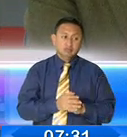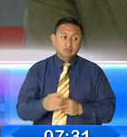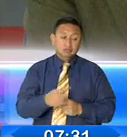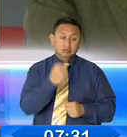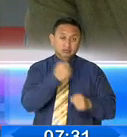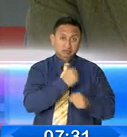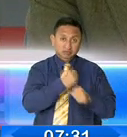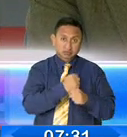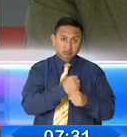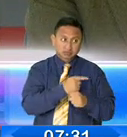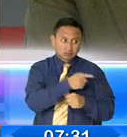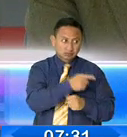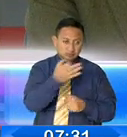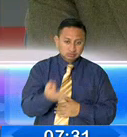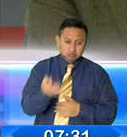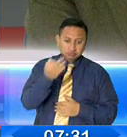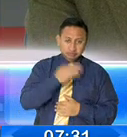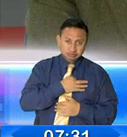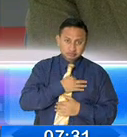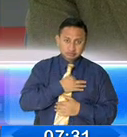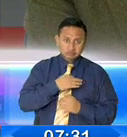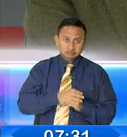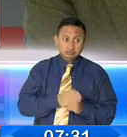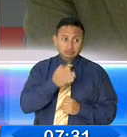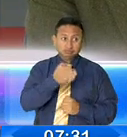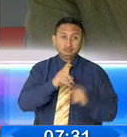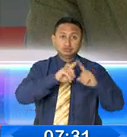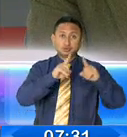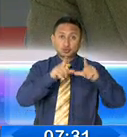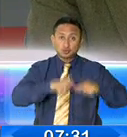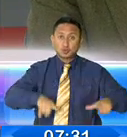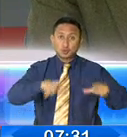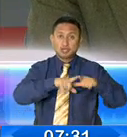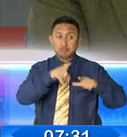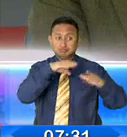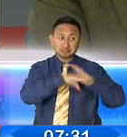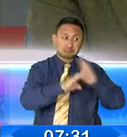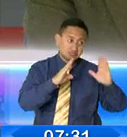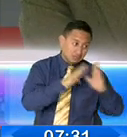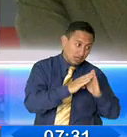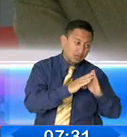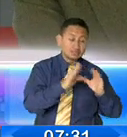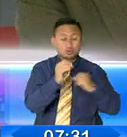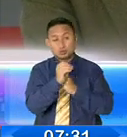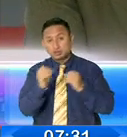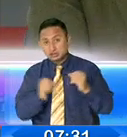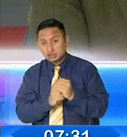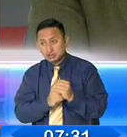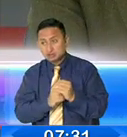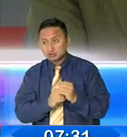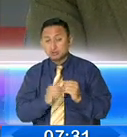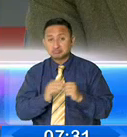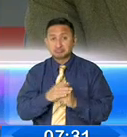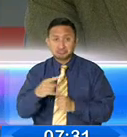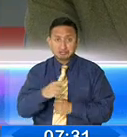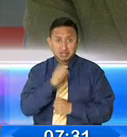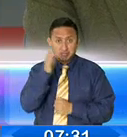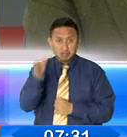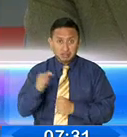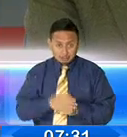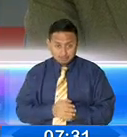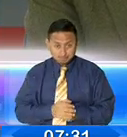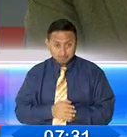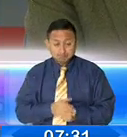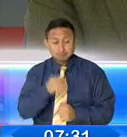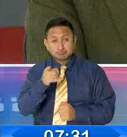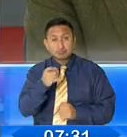están llevando pues el virus a sus diferentes sitios, a sus hogares o a sus oficinas o sitios donde se encuentran. ¿Usted qué